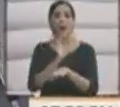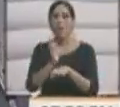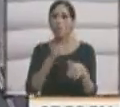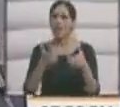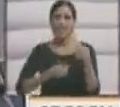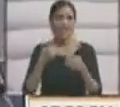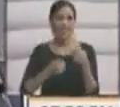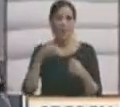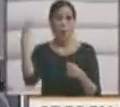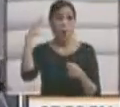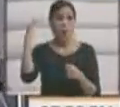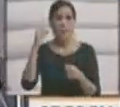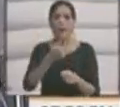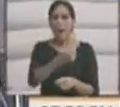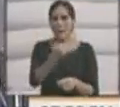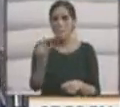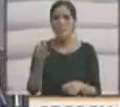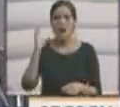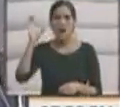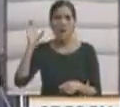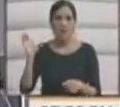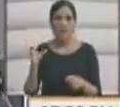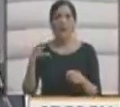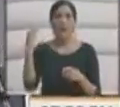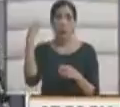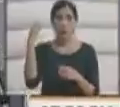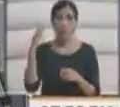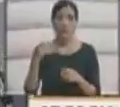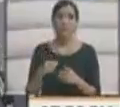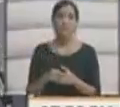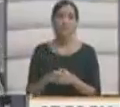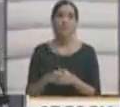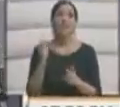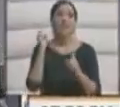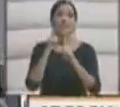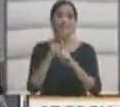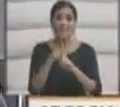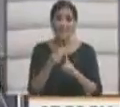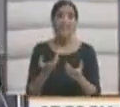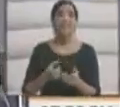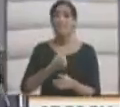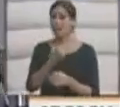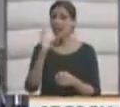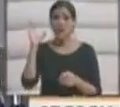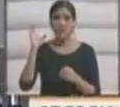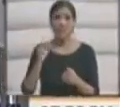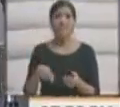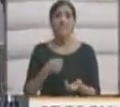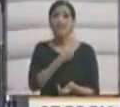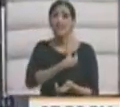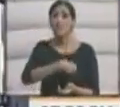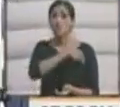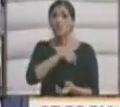desde Colombia, desde varias partes de Colombia, nos escribieron desde República Checa, nos han escrito desde Suiza.